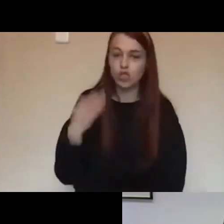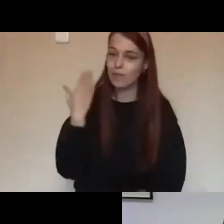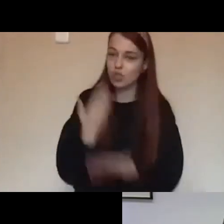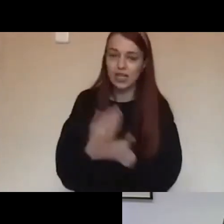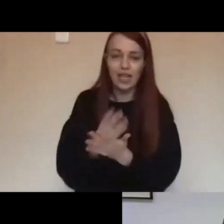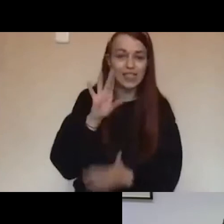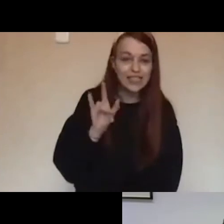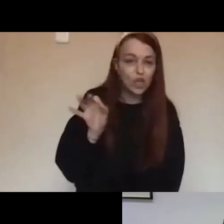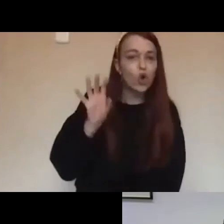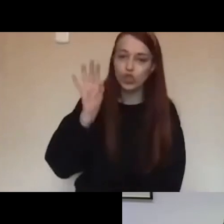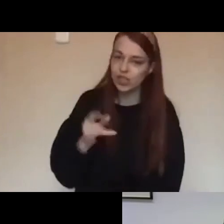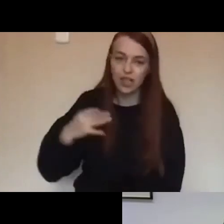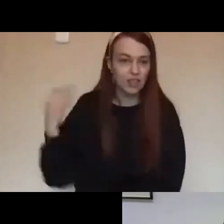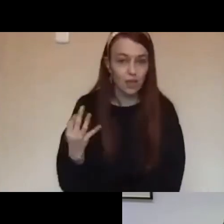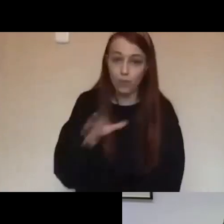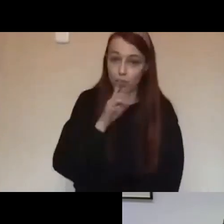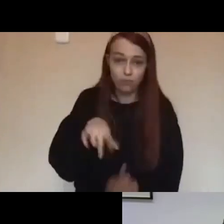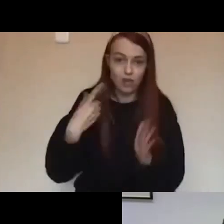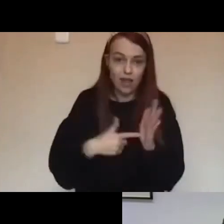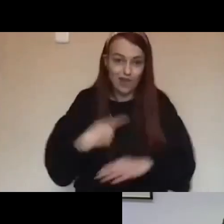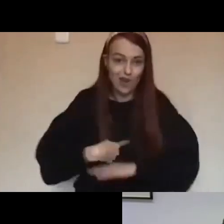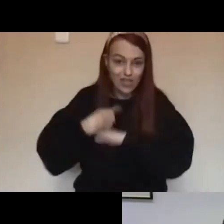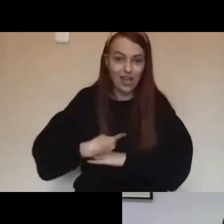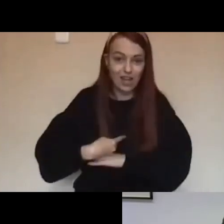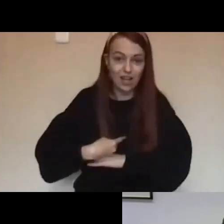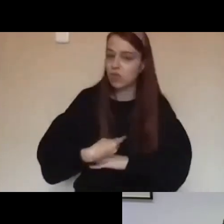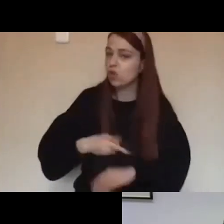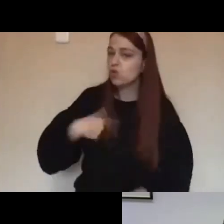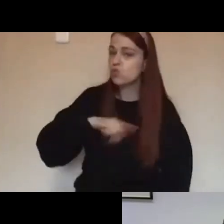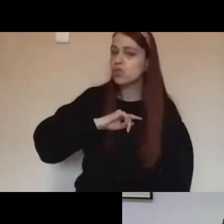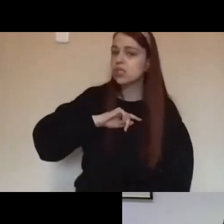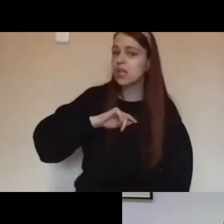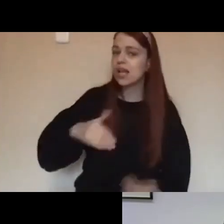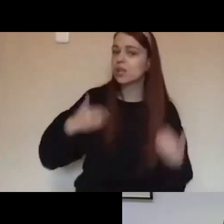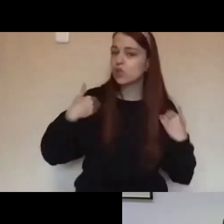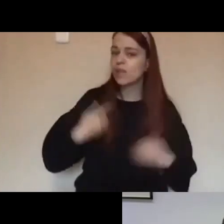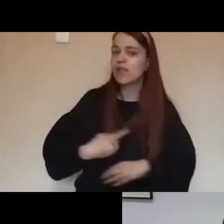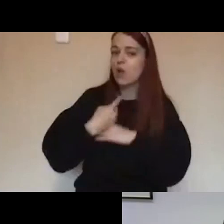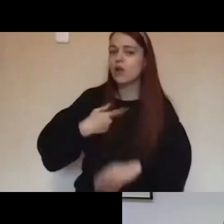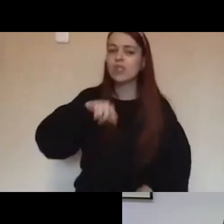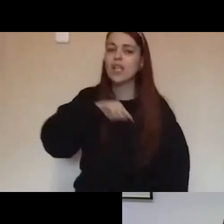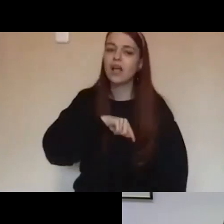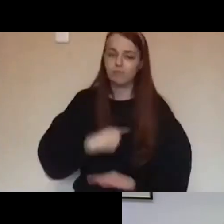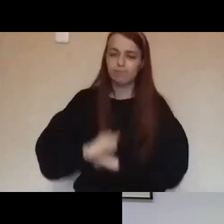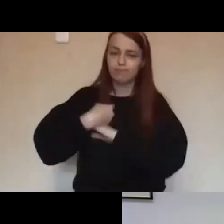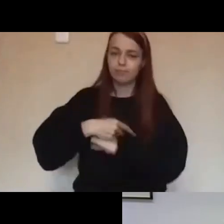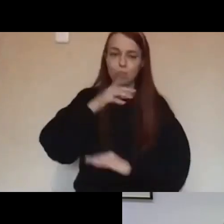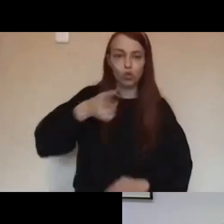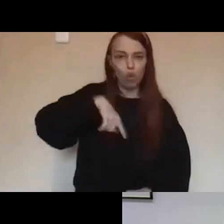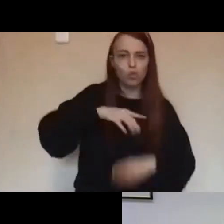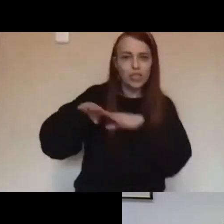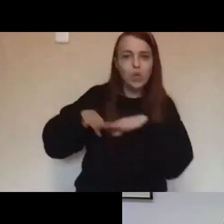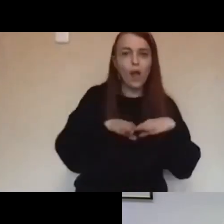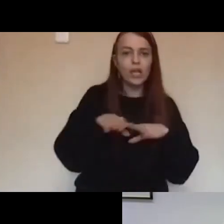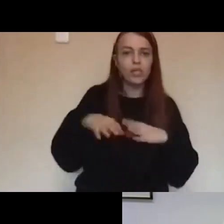o sí. Nos obliga la ley, pero nos obliga también nuestra moral y nuestra ética. Todos somos iguales, todos tenemos